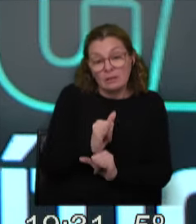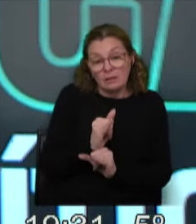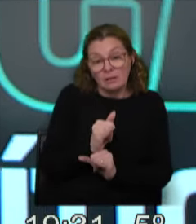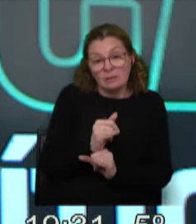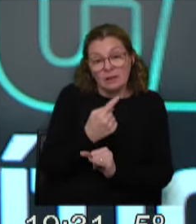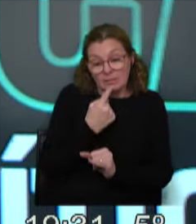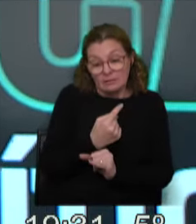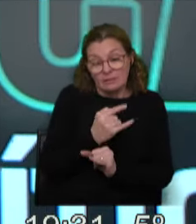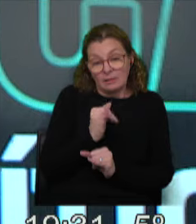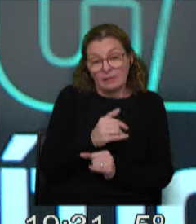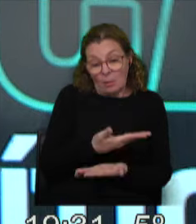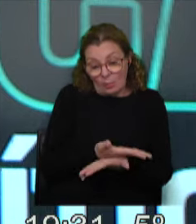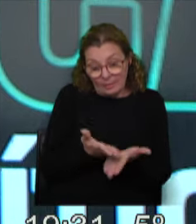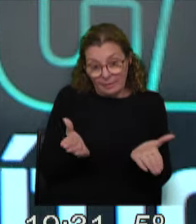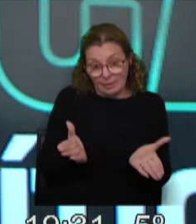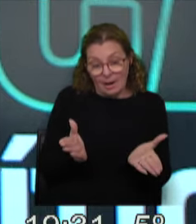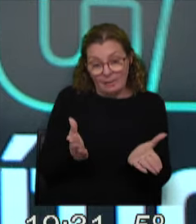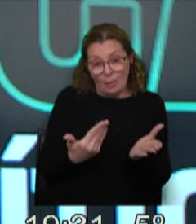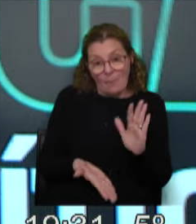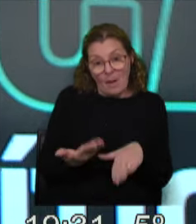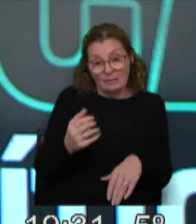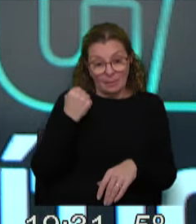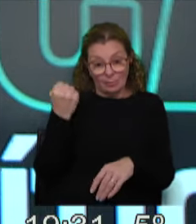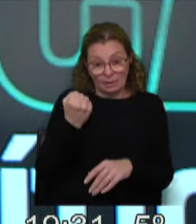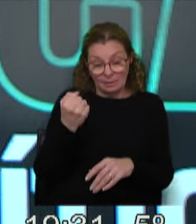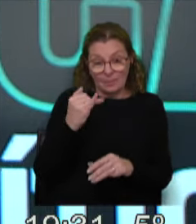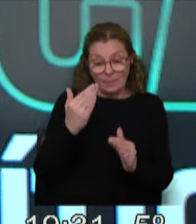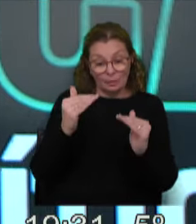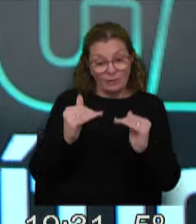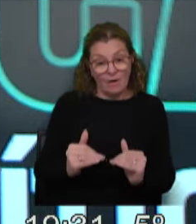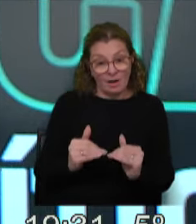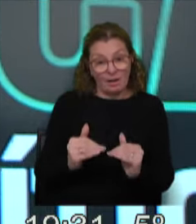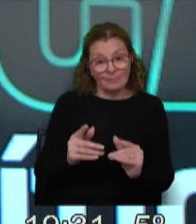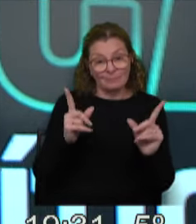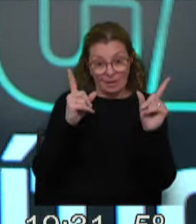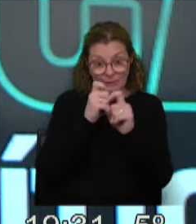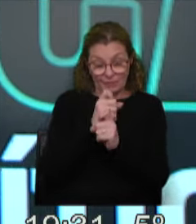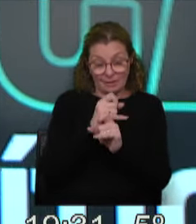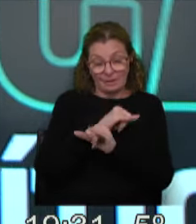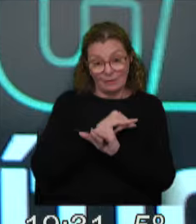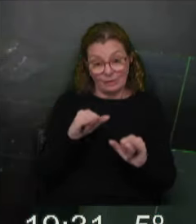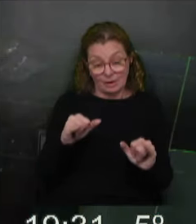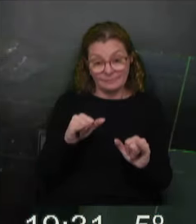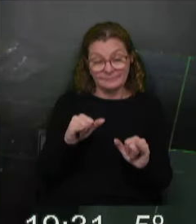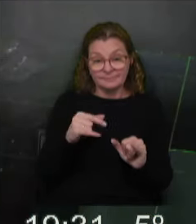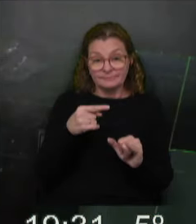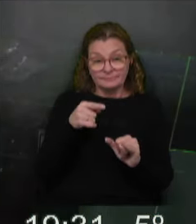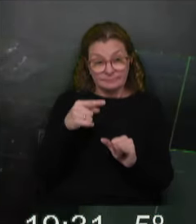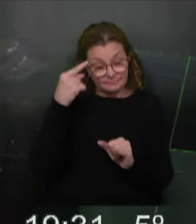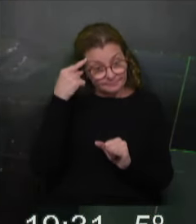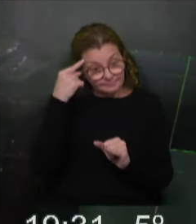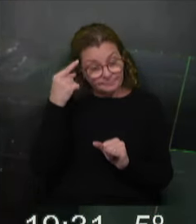reconfigura un escenario mucho más de potencia ahora si disminuye es más difícil no y finalmente en función de esos